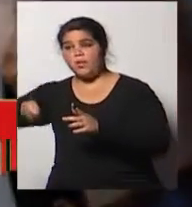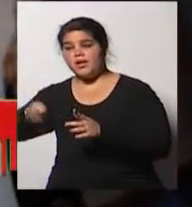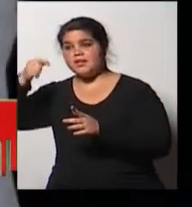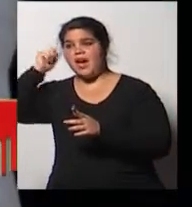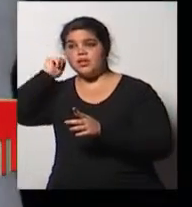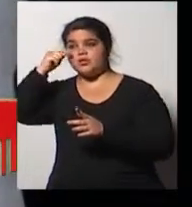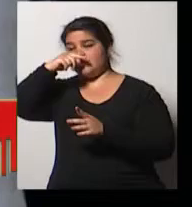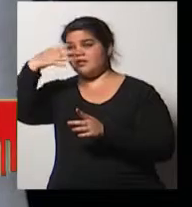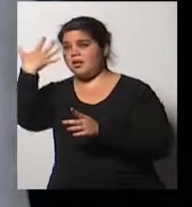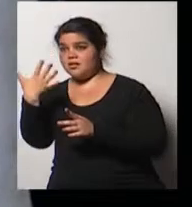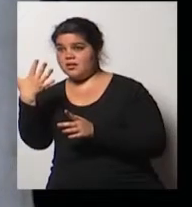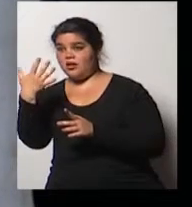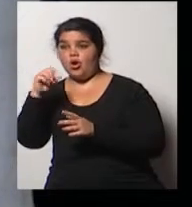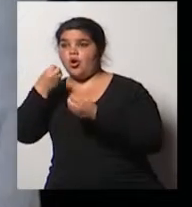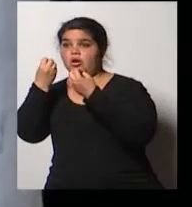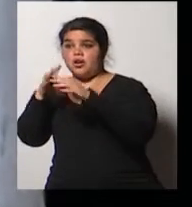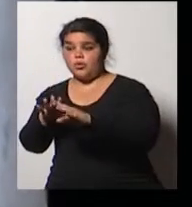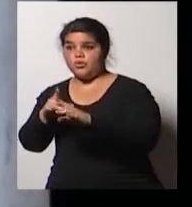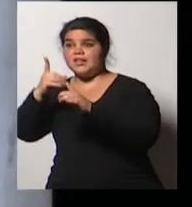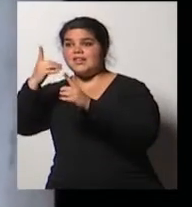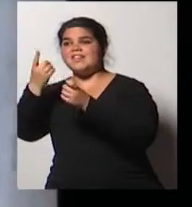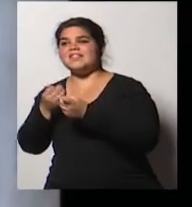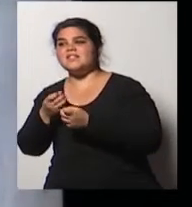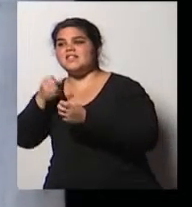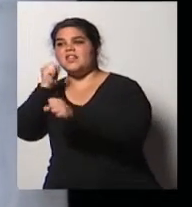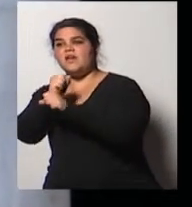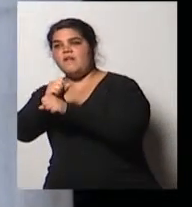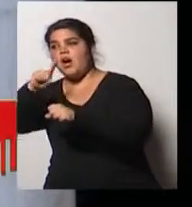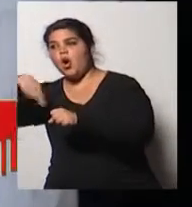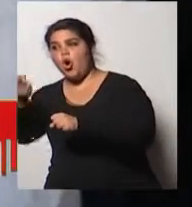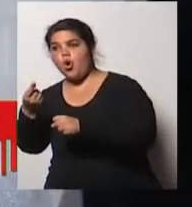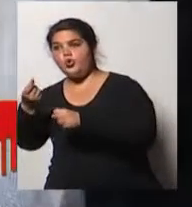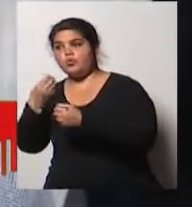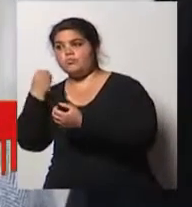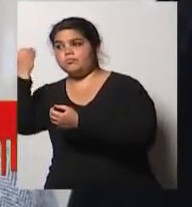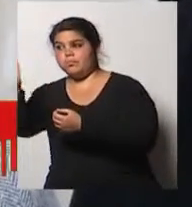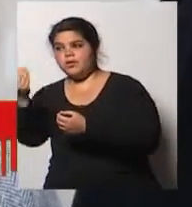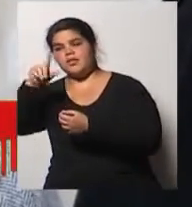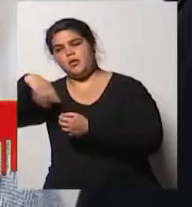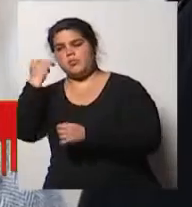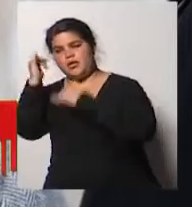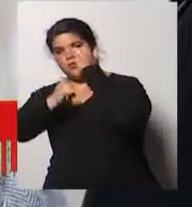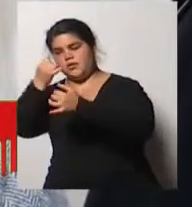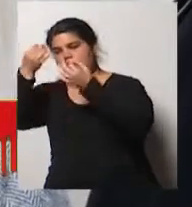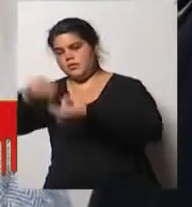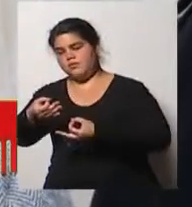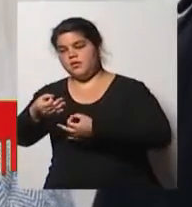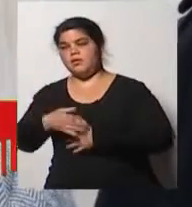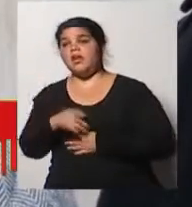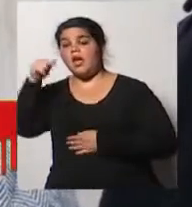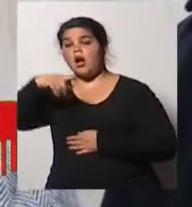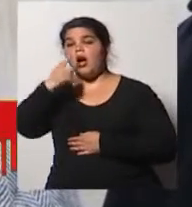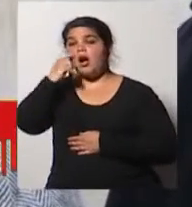y obtener un nuevo nombramiento. Ya le voy a explicar una particularidad sobre esto. Y ahora la propuesta de